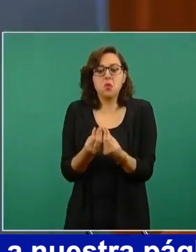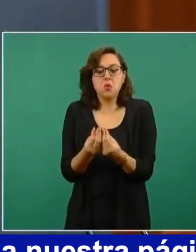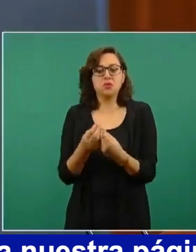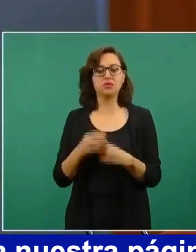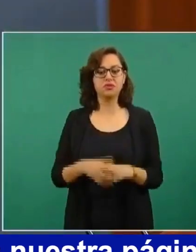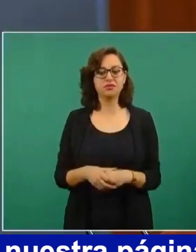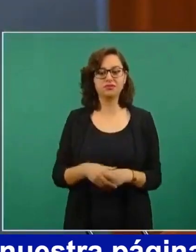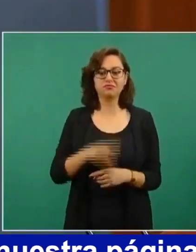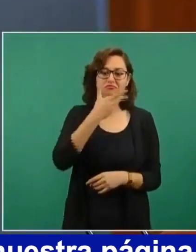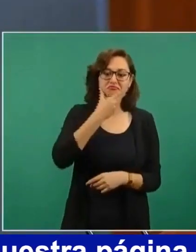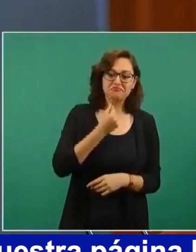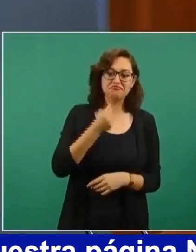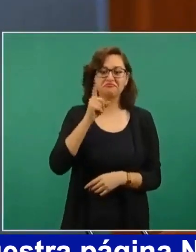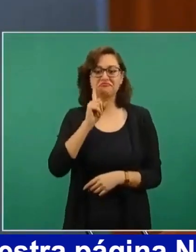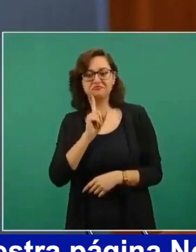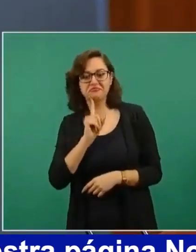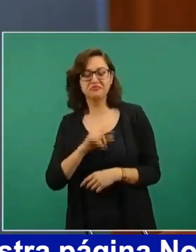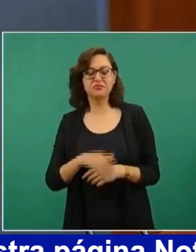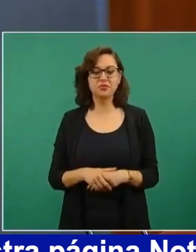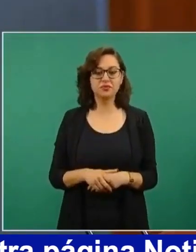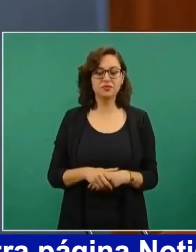hombres o mujeres,